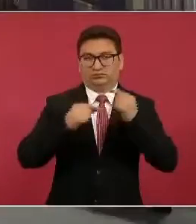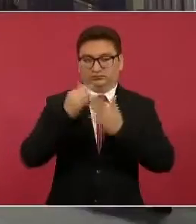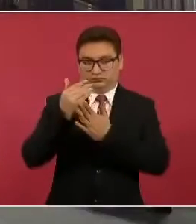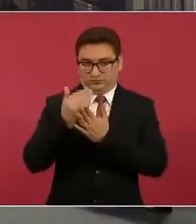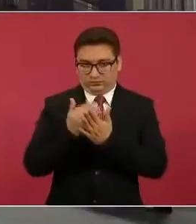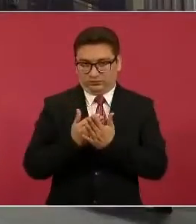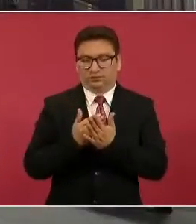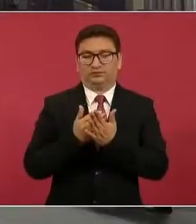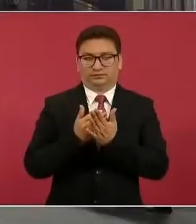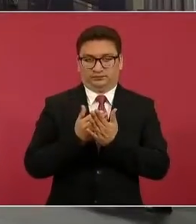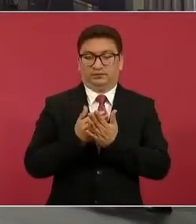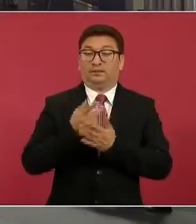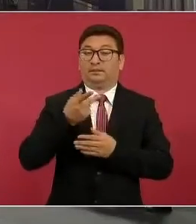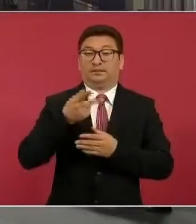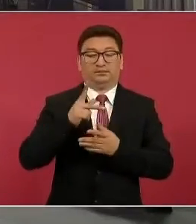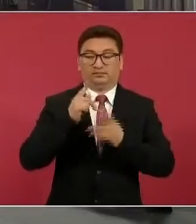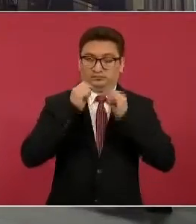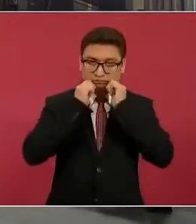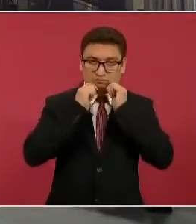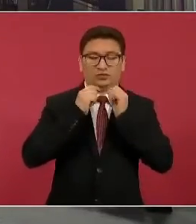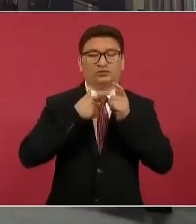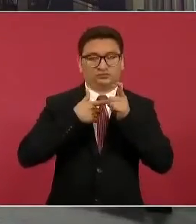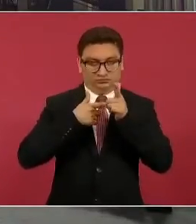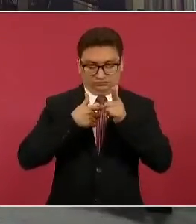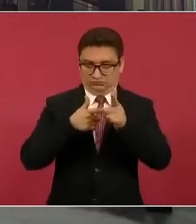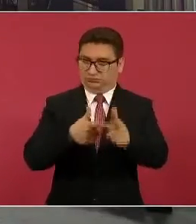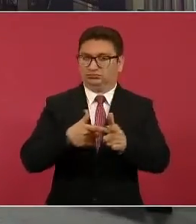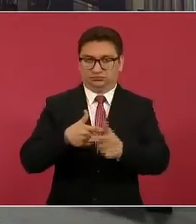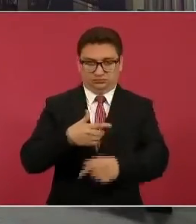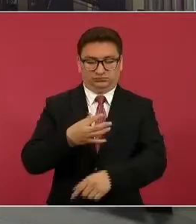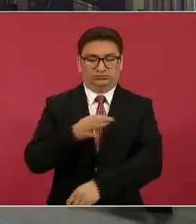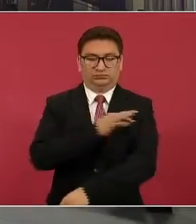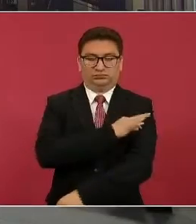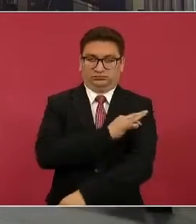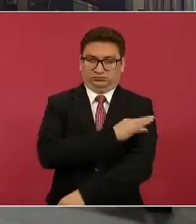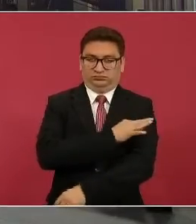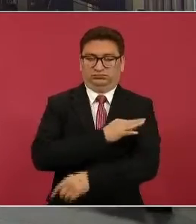desde luego vamos a seguir vacunando.